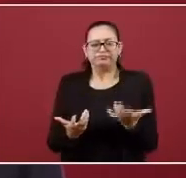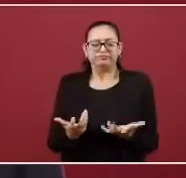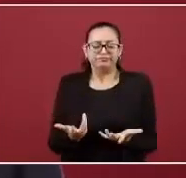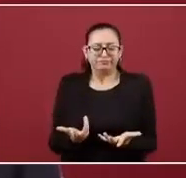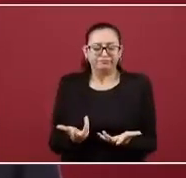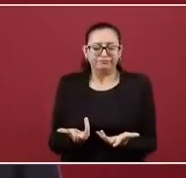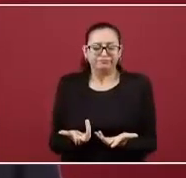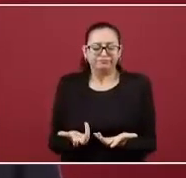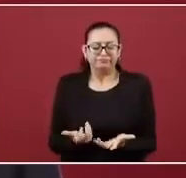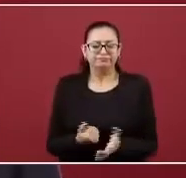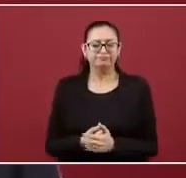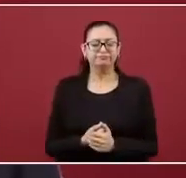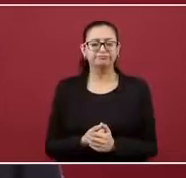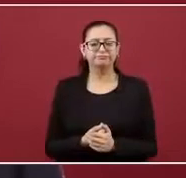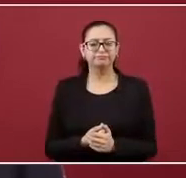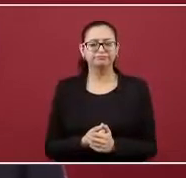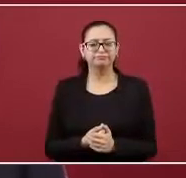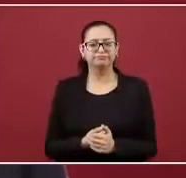y